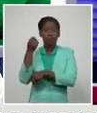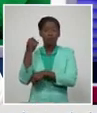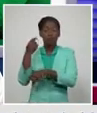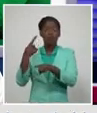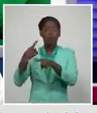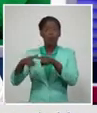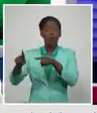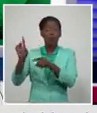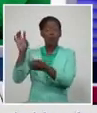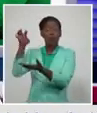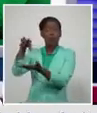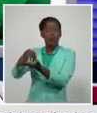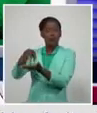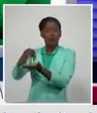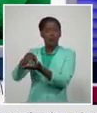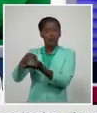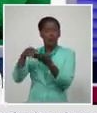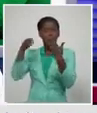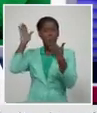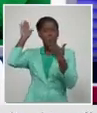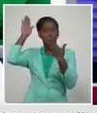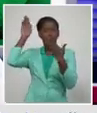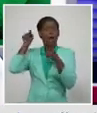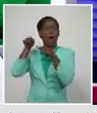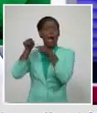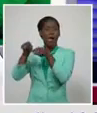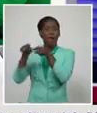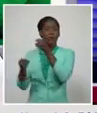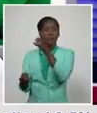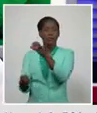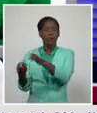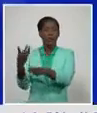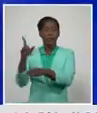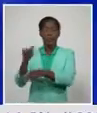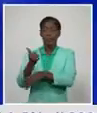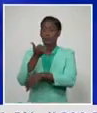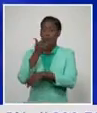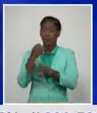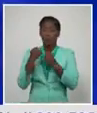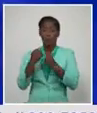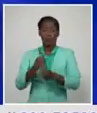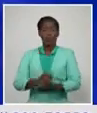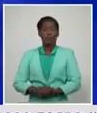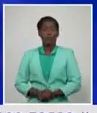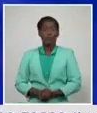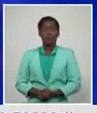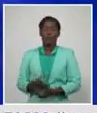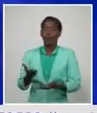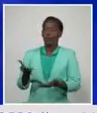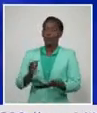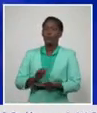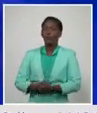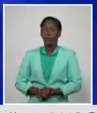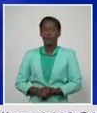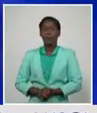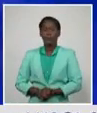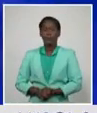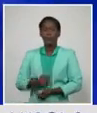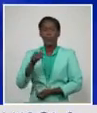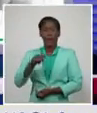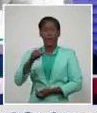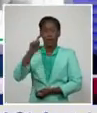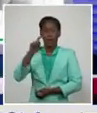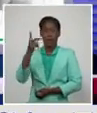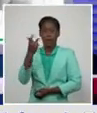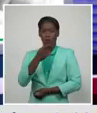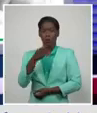tiene características que están afectando mucho a los países. Y de vacuna estaremos conversando, doctor, en los próximos minutos,